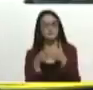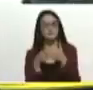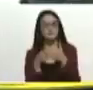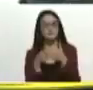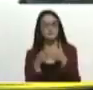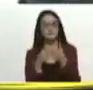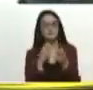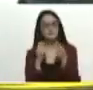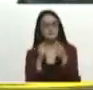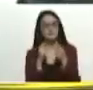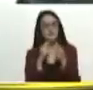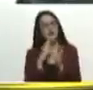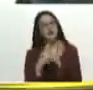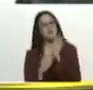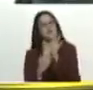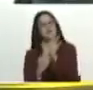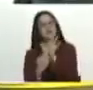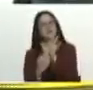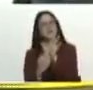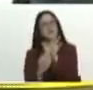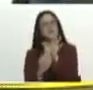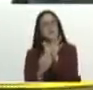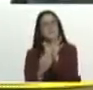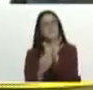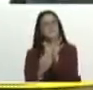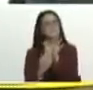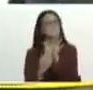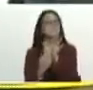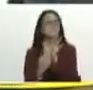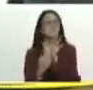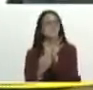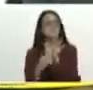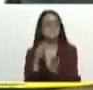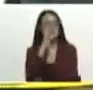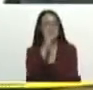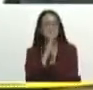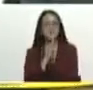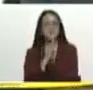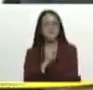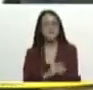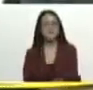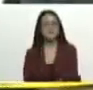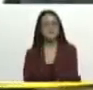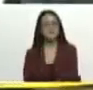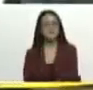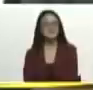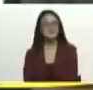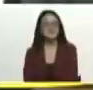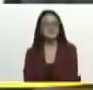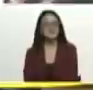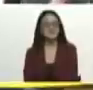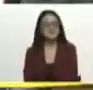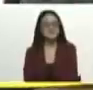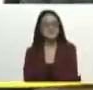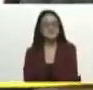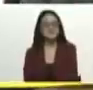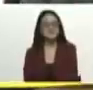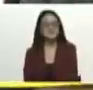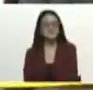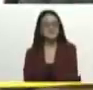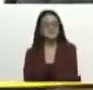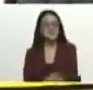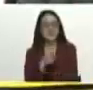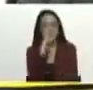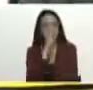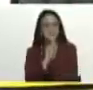los medios que representan. Marcos Ochoa, de Brasil. Una expresión que se ha utilizado bastante recientemente es la de que